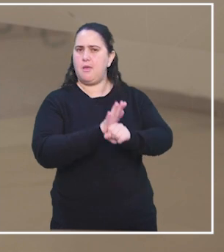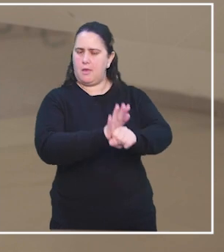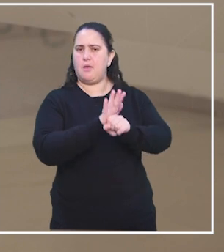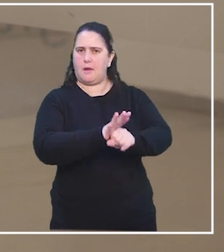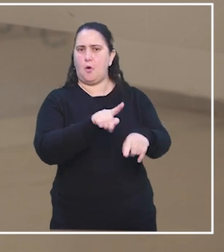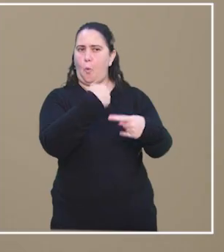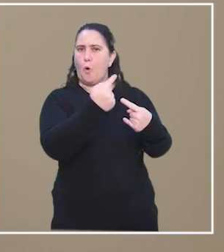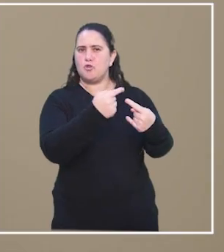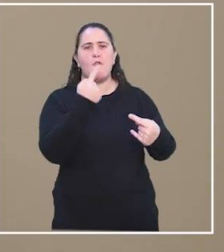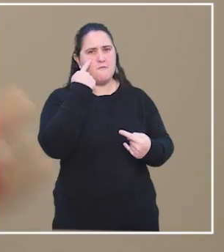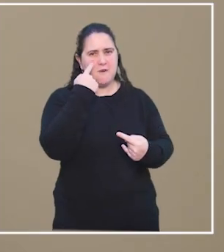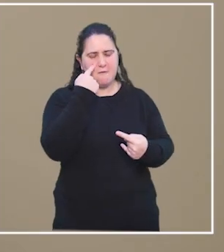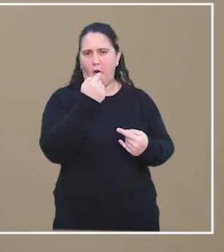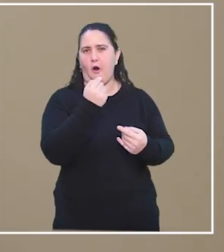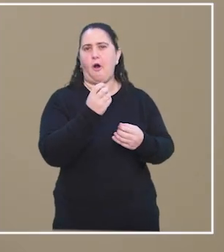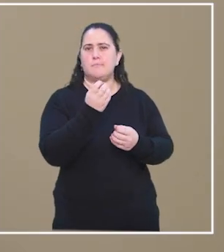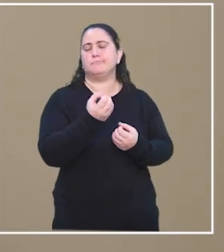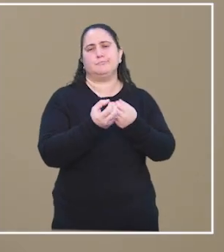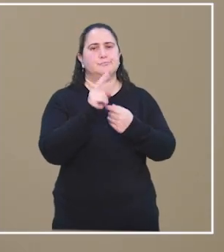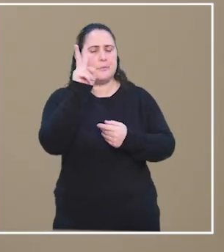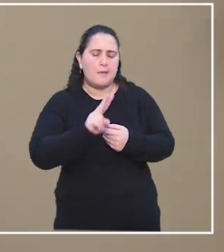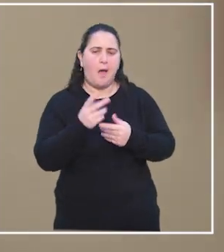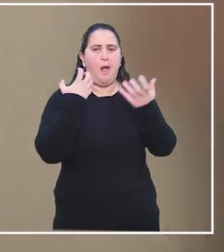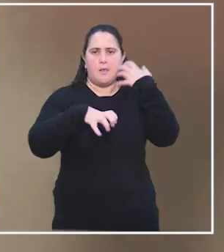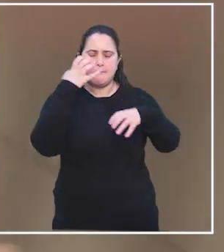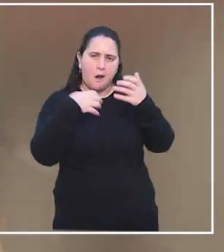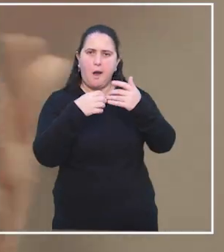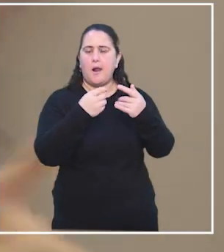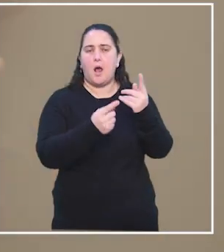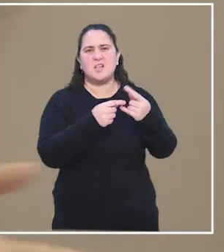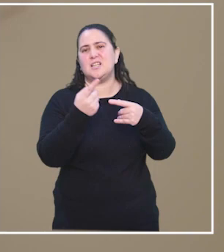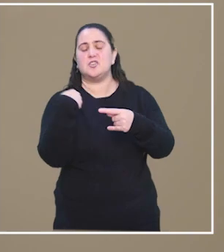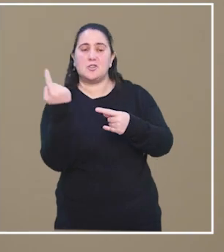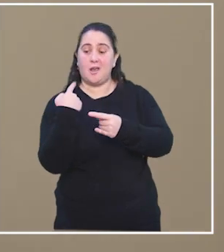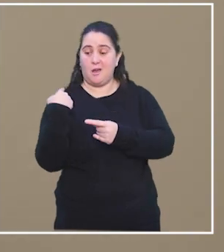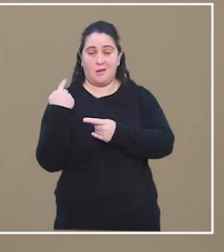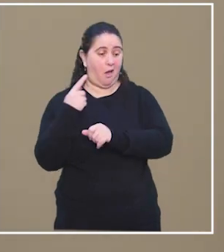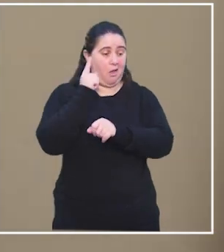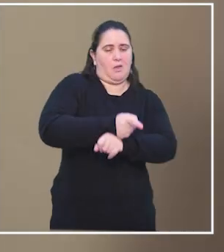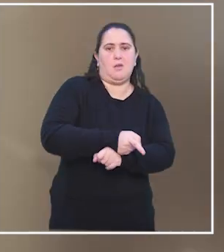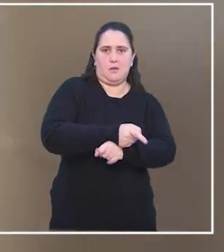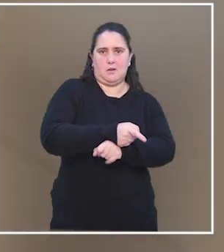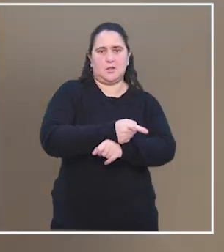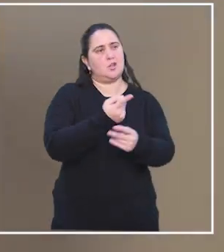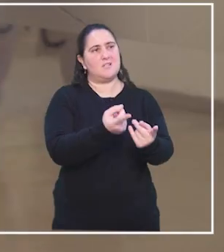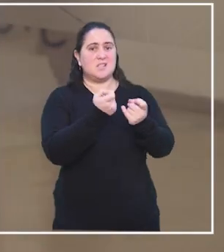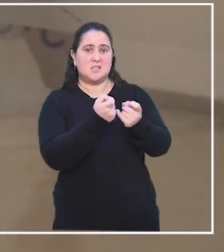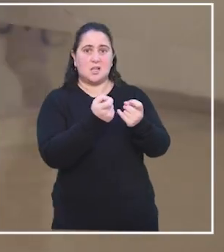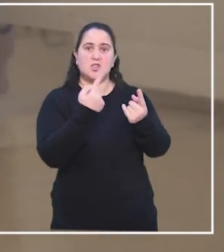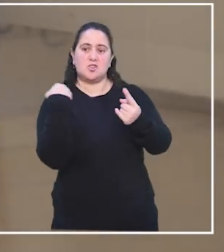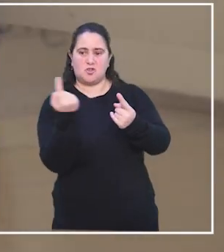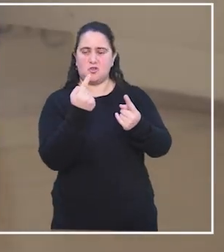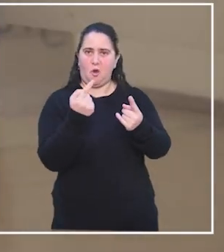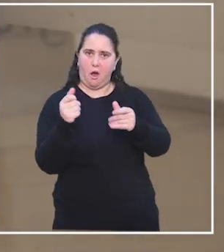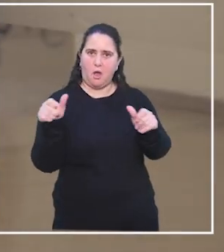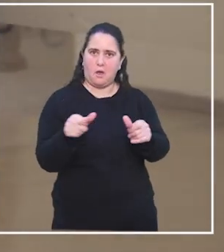otras entidades vivas, vegetales, animales, lo que fuere, estaban supeditadas a nuestros deseos, ¿no? Y a nuestras necesidades.